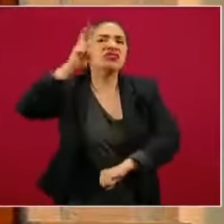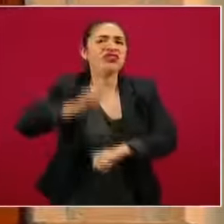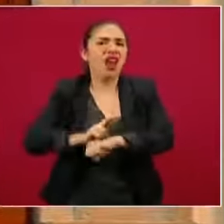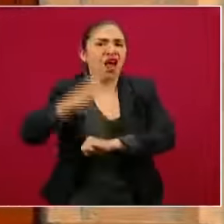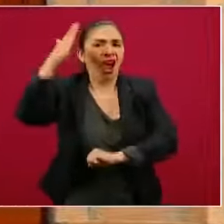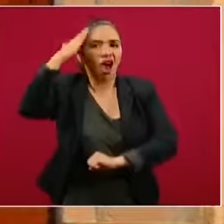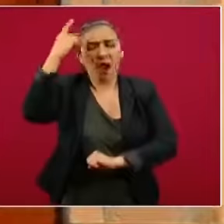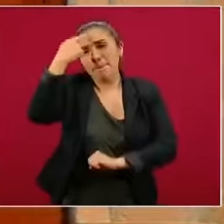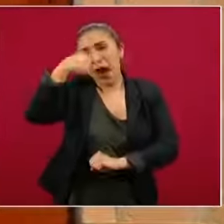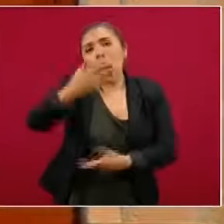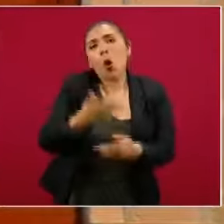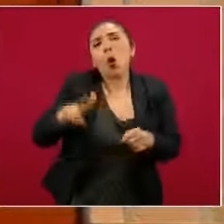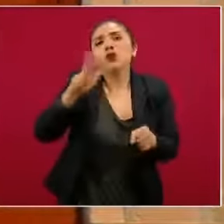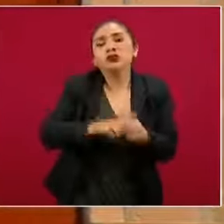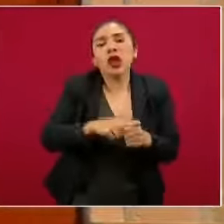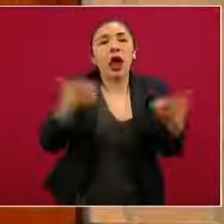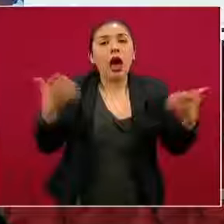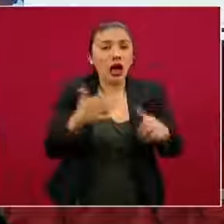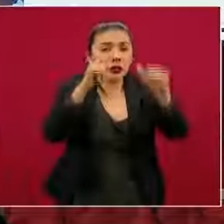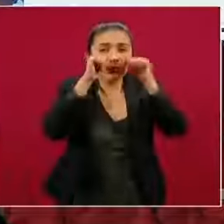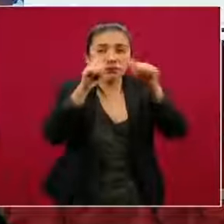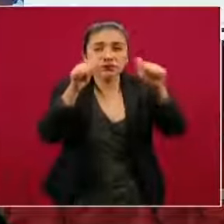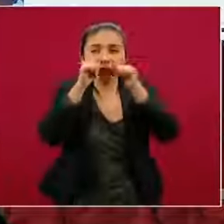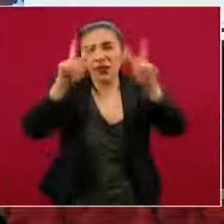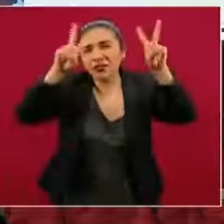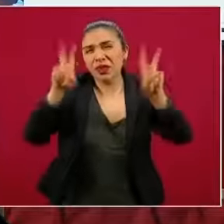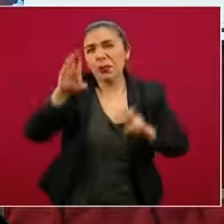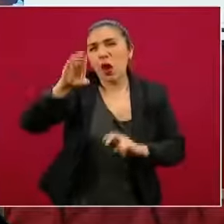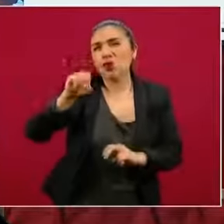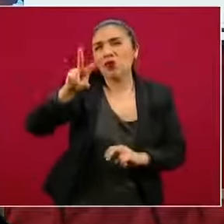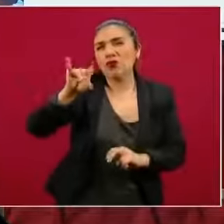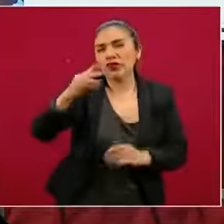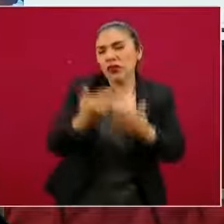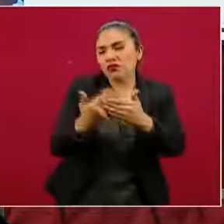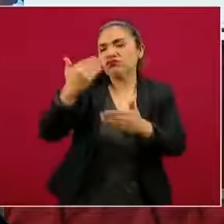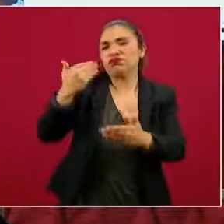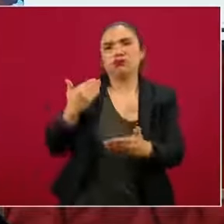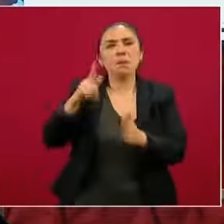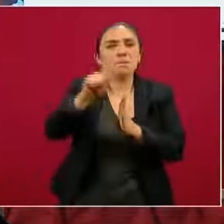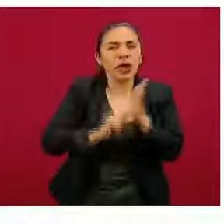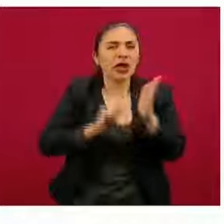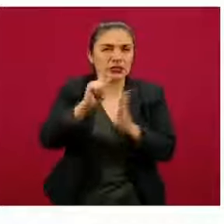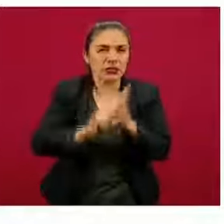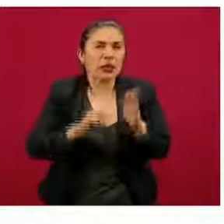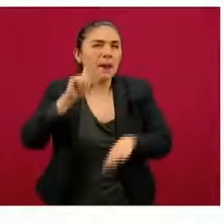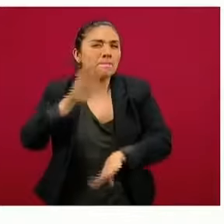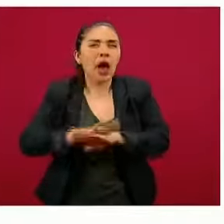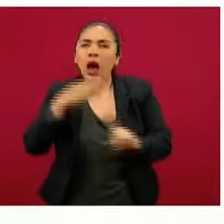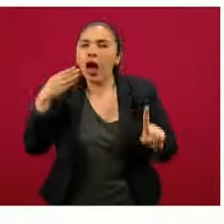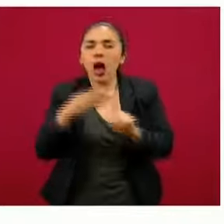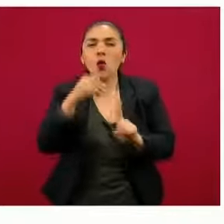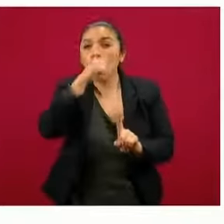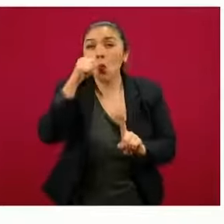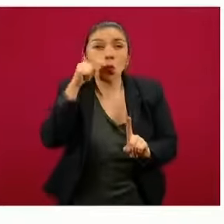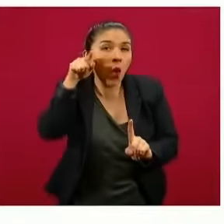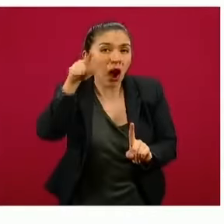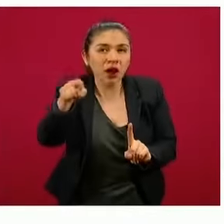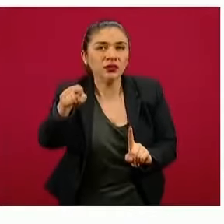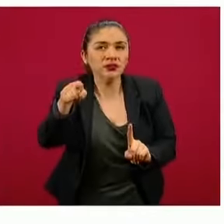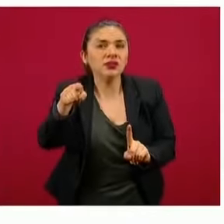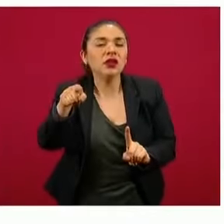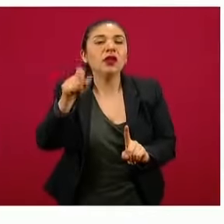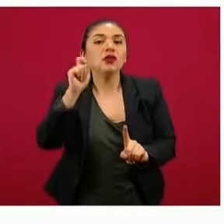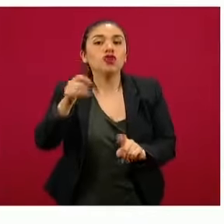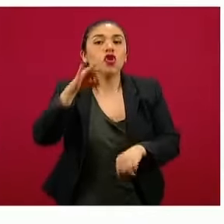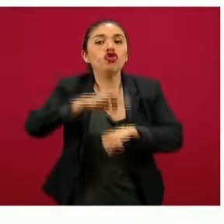de los hospitales que han estado atendiendo COVID los últimos meses, particularmente en Juárez, no